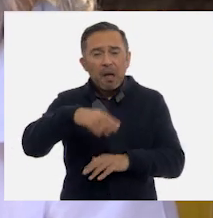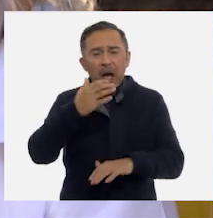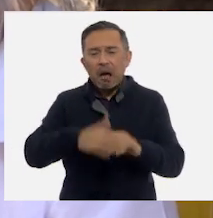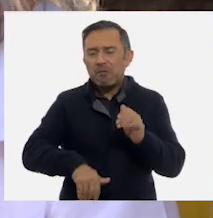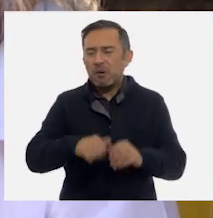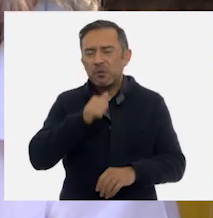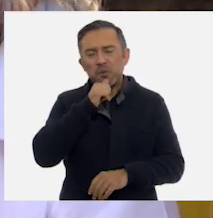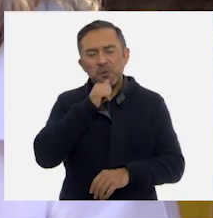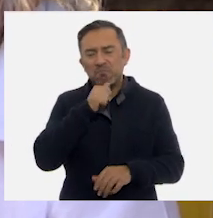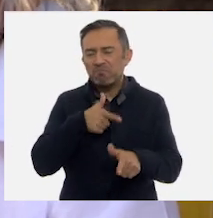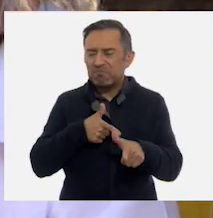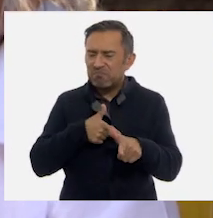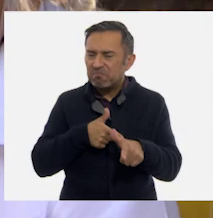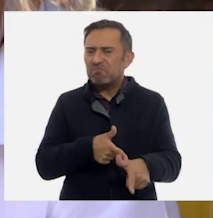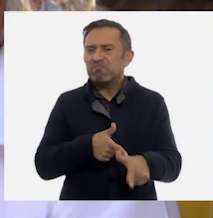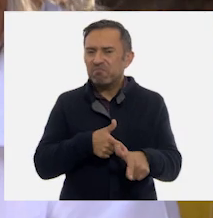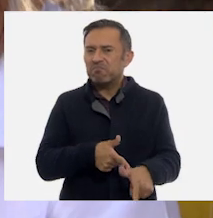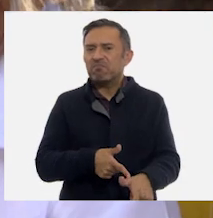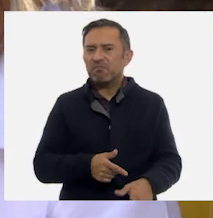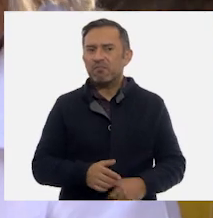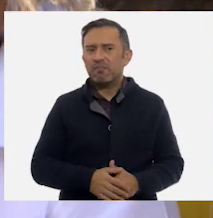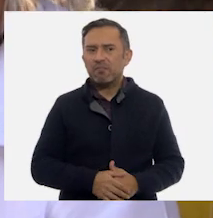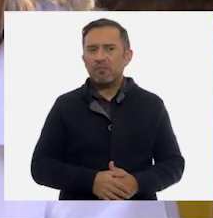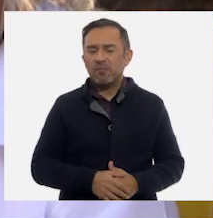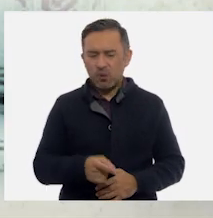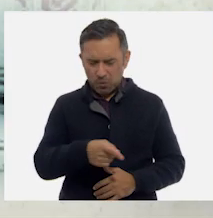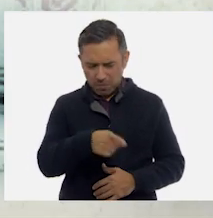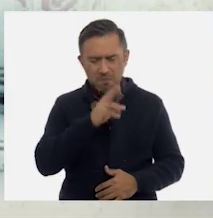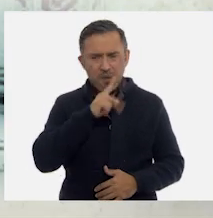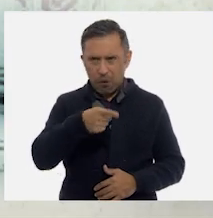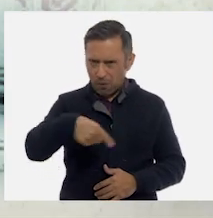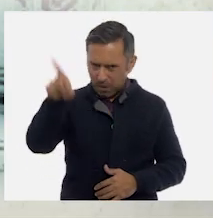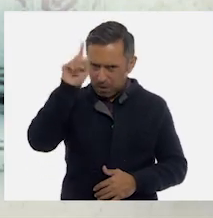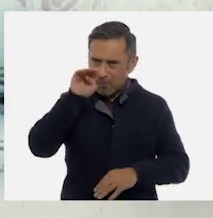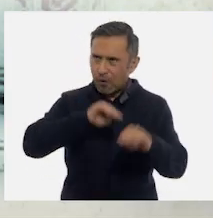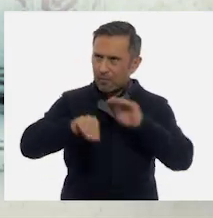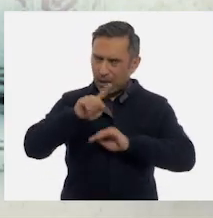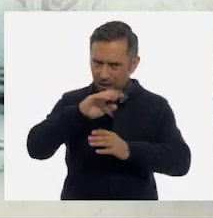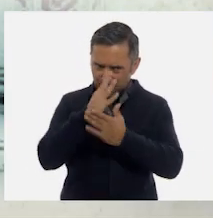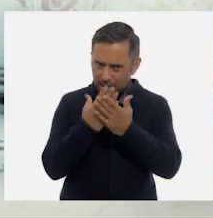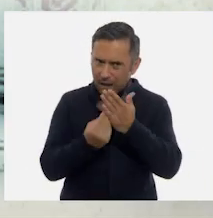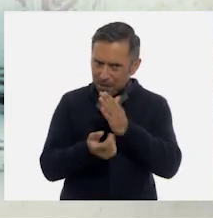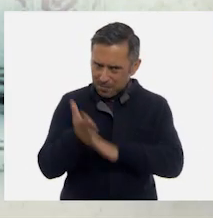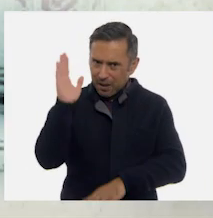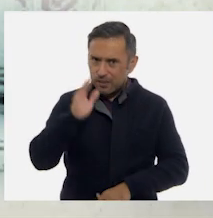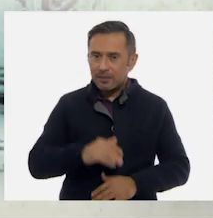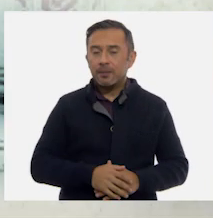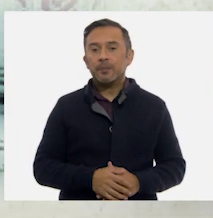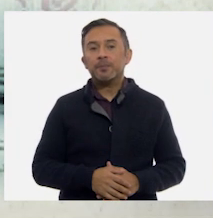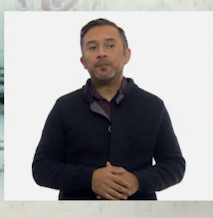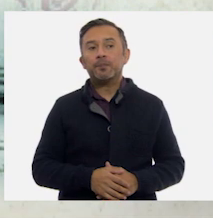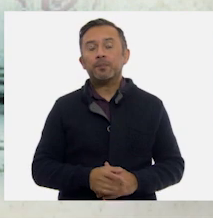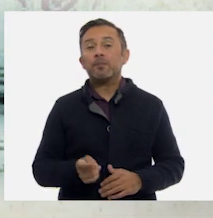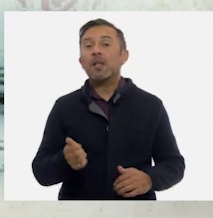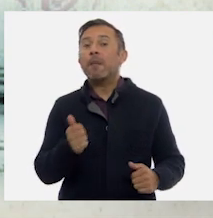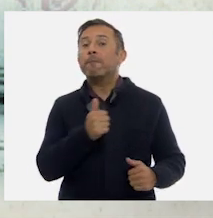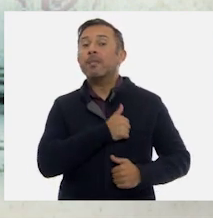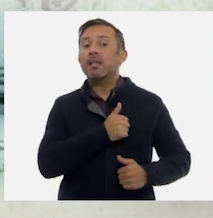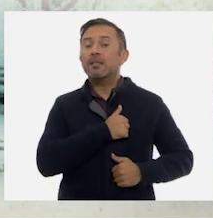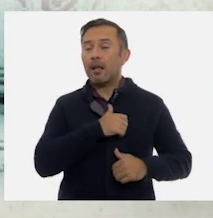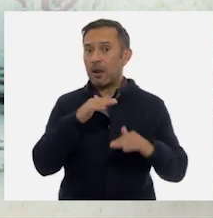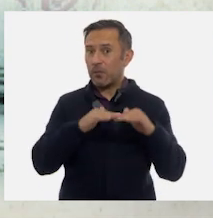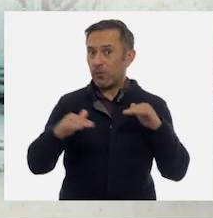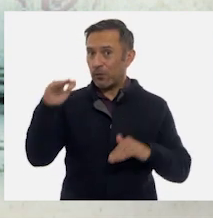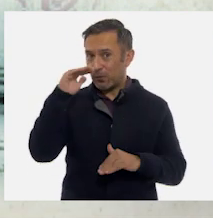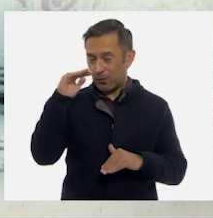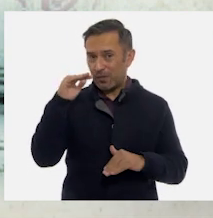donde Dios los lleve, váyanse. Las militares con grado fueron cosa de excepción en el